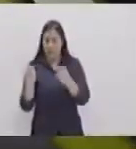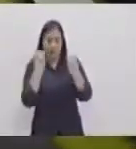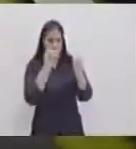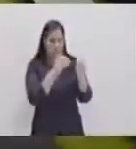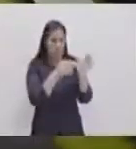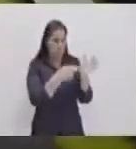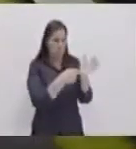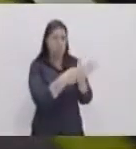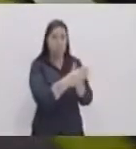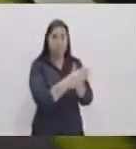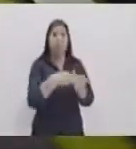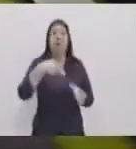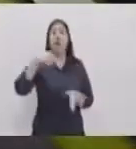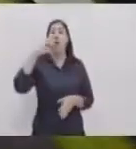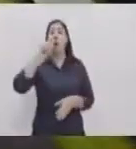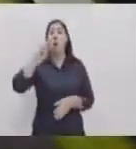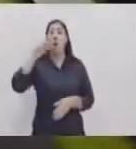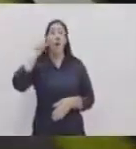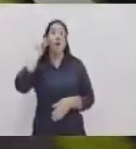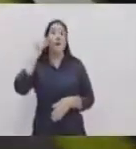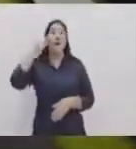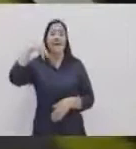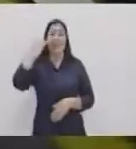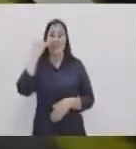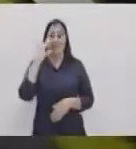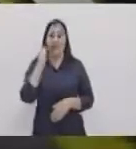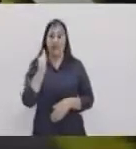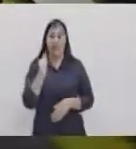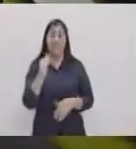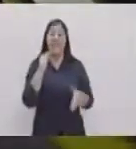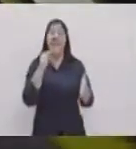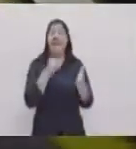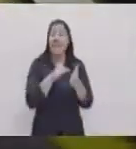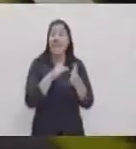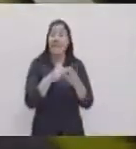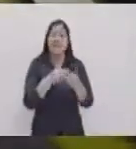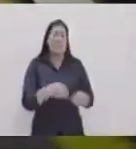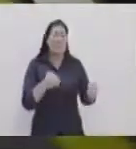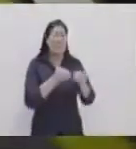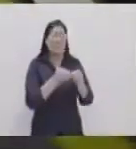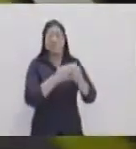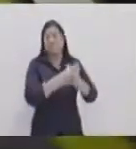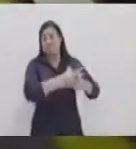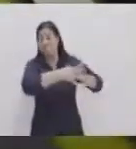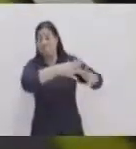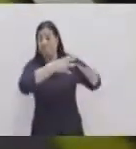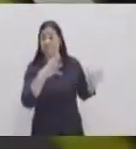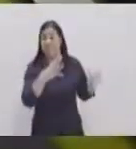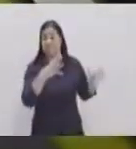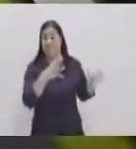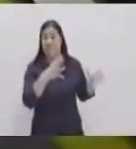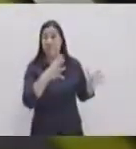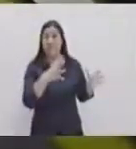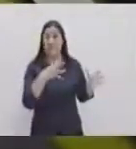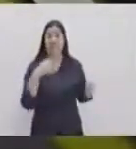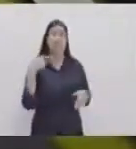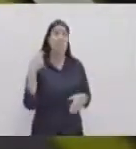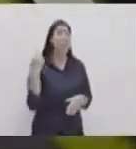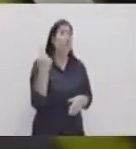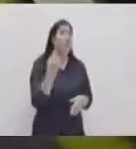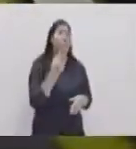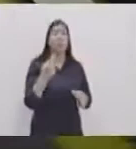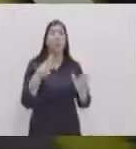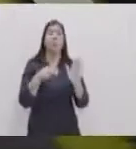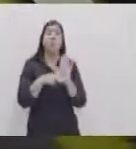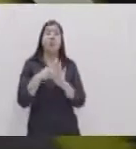la nomenclatura orgánica, que es la más extensa a nivel